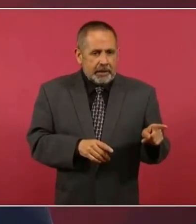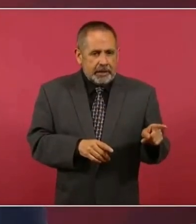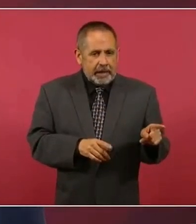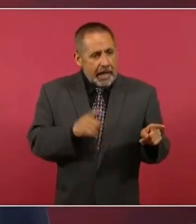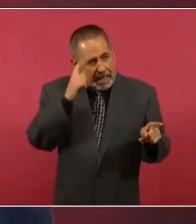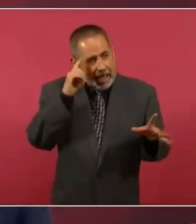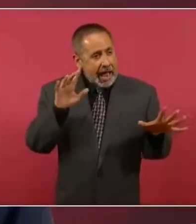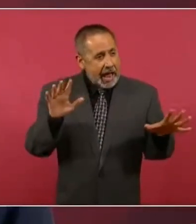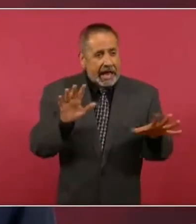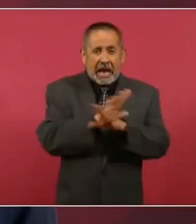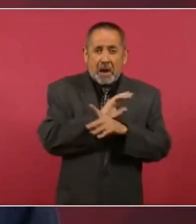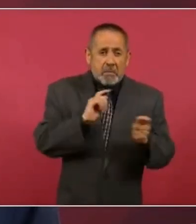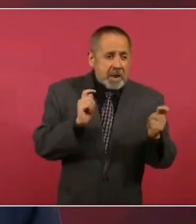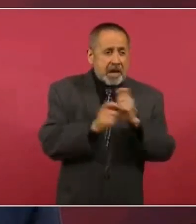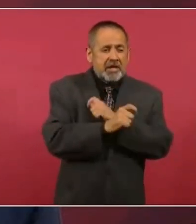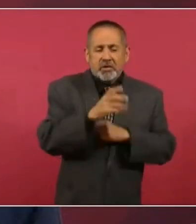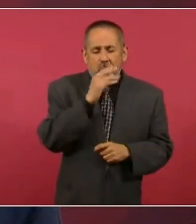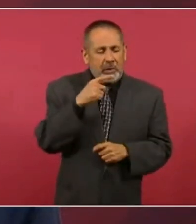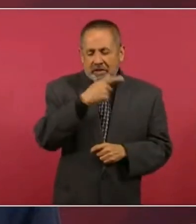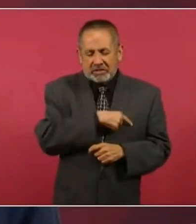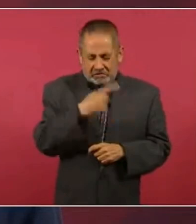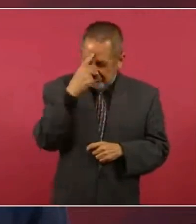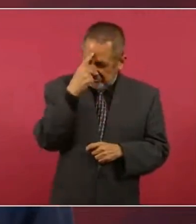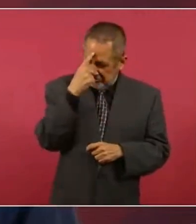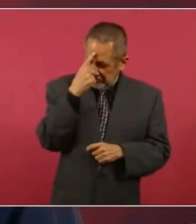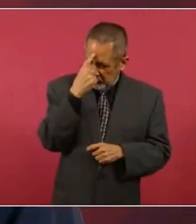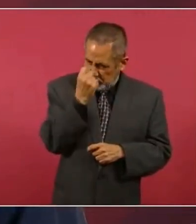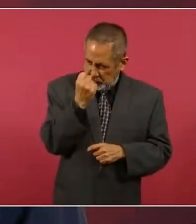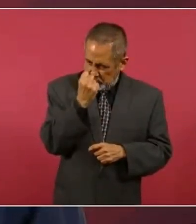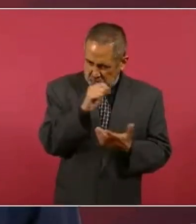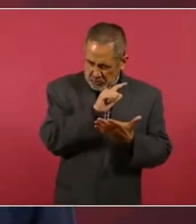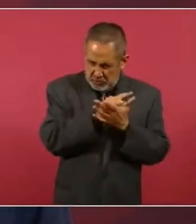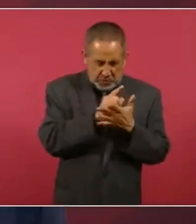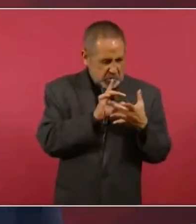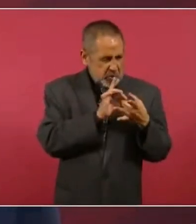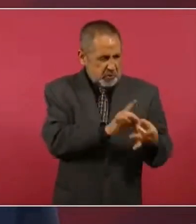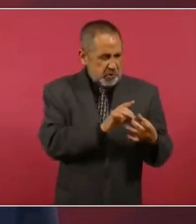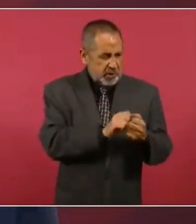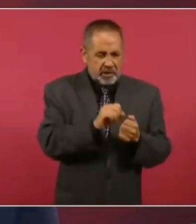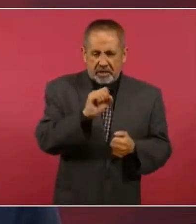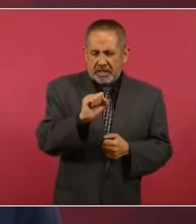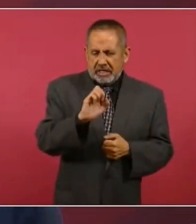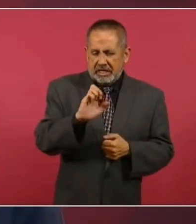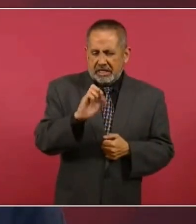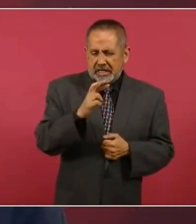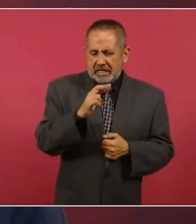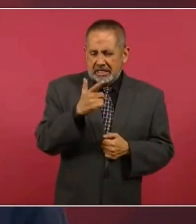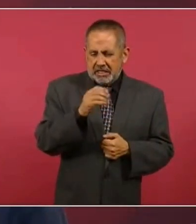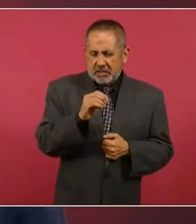que yo te convenza, porque tú pues lees a Sergio Sarmiento, ¿no?